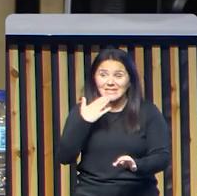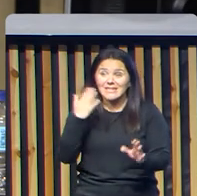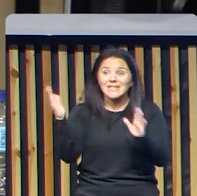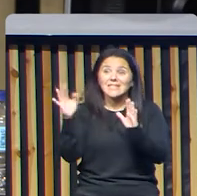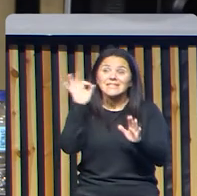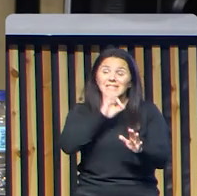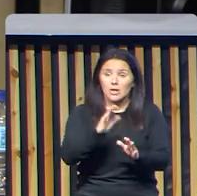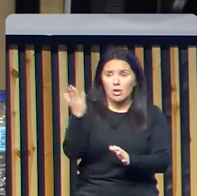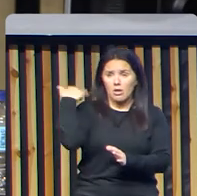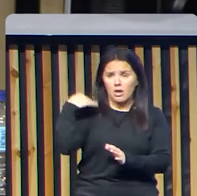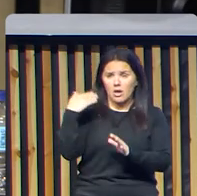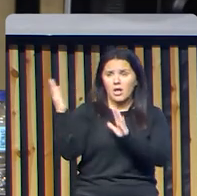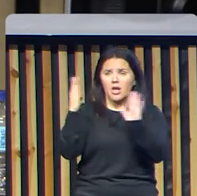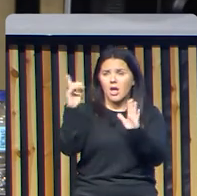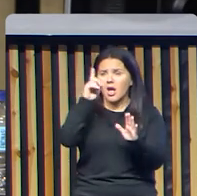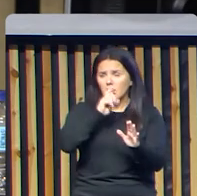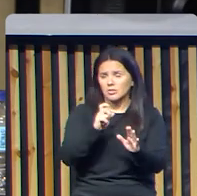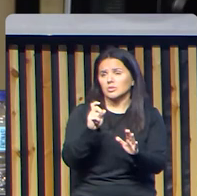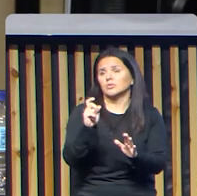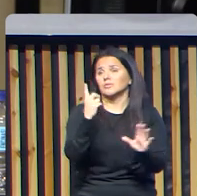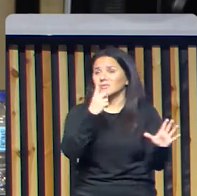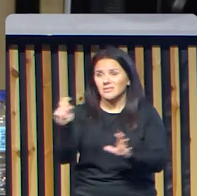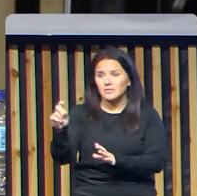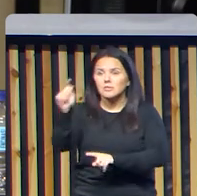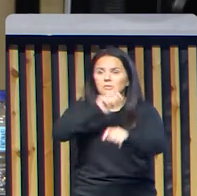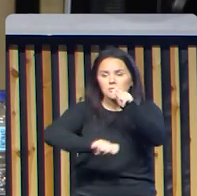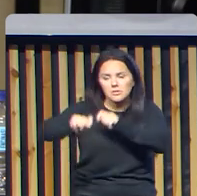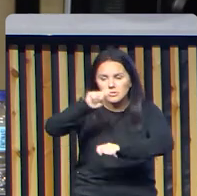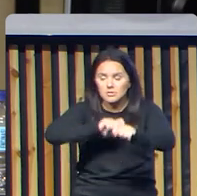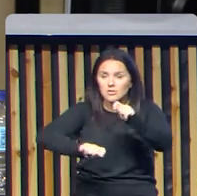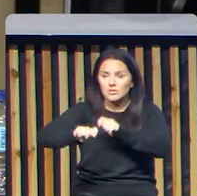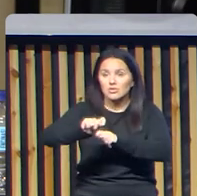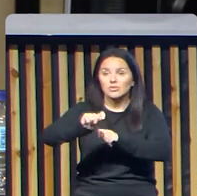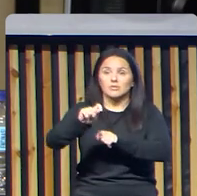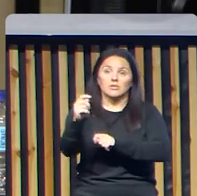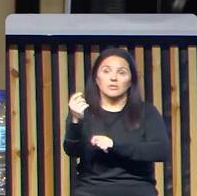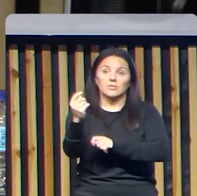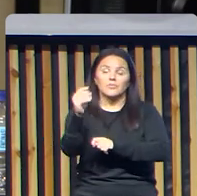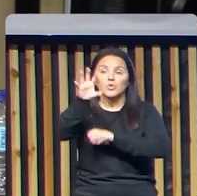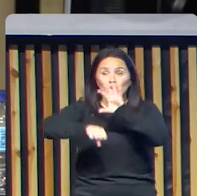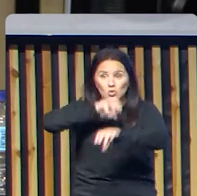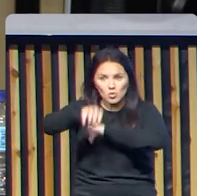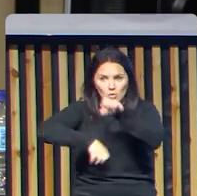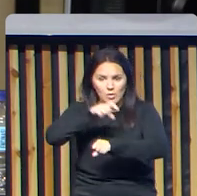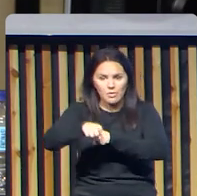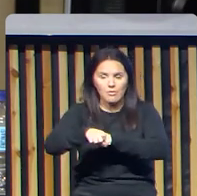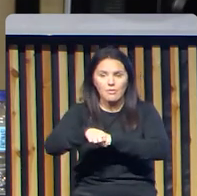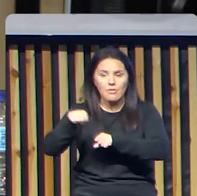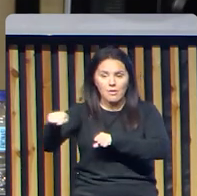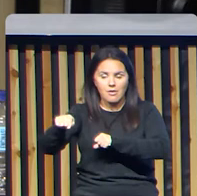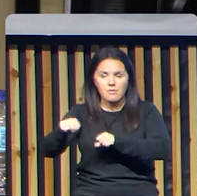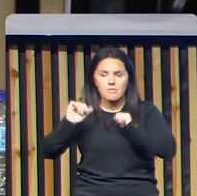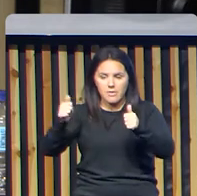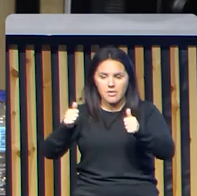del siglo pasado las asociaciones de defensa de los consumidores quemaron una pira de